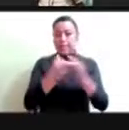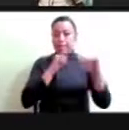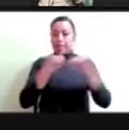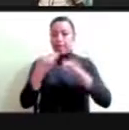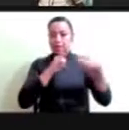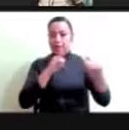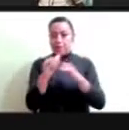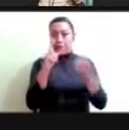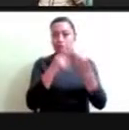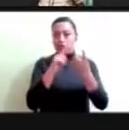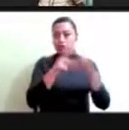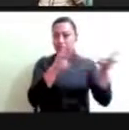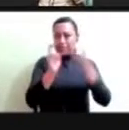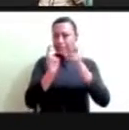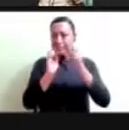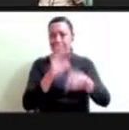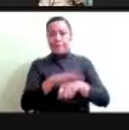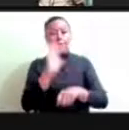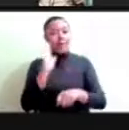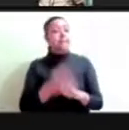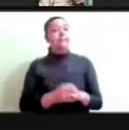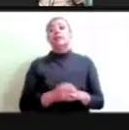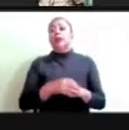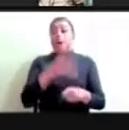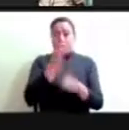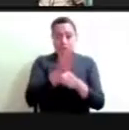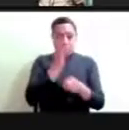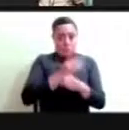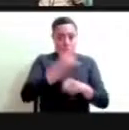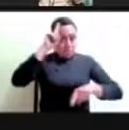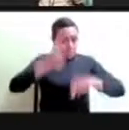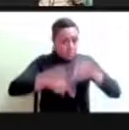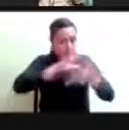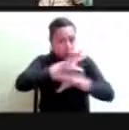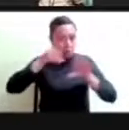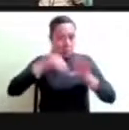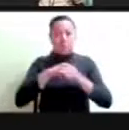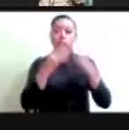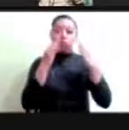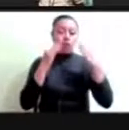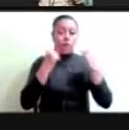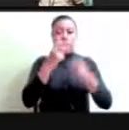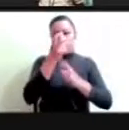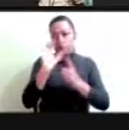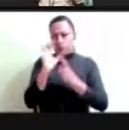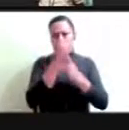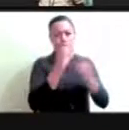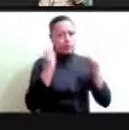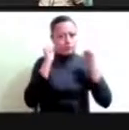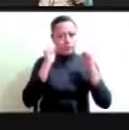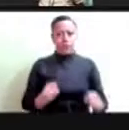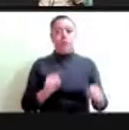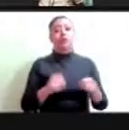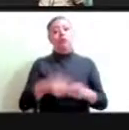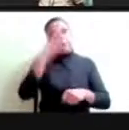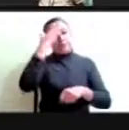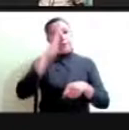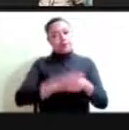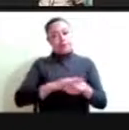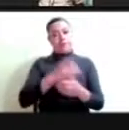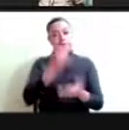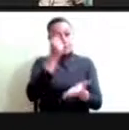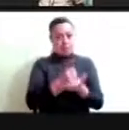se ha logrado erradicar del todo. Es por eso que la Comisión de Seguridad Ciudadana considera viable aprobar